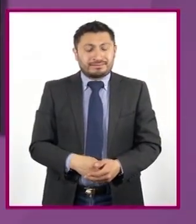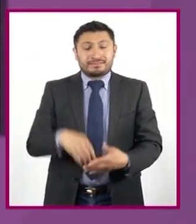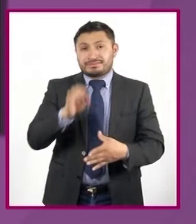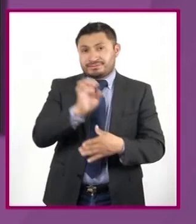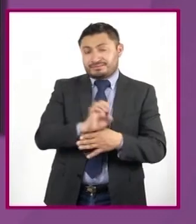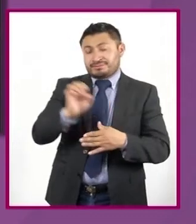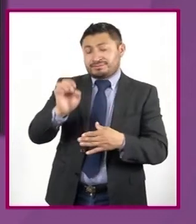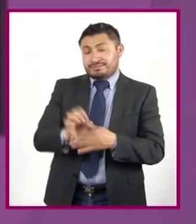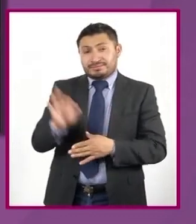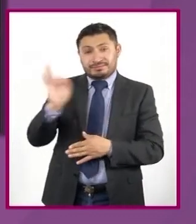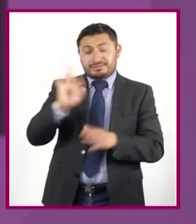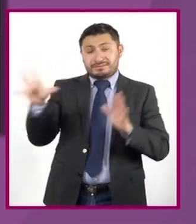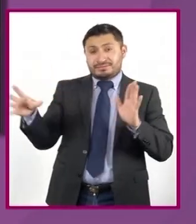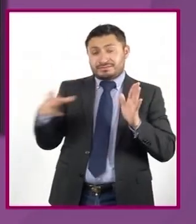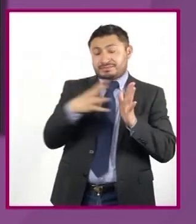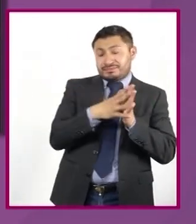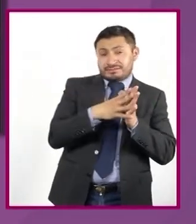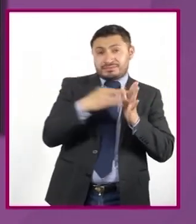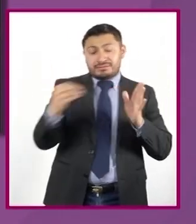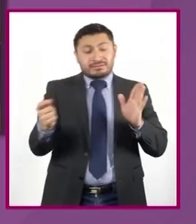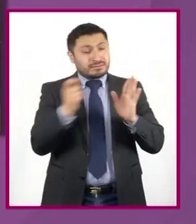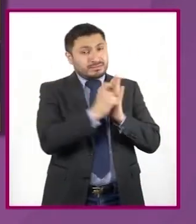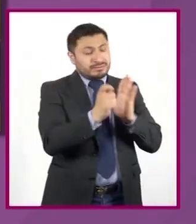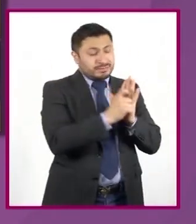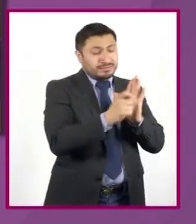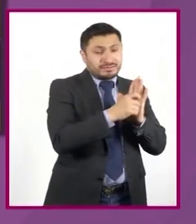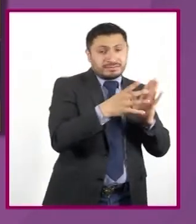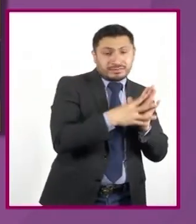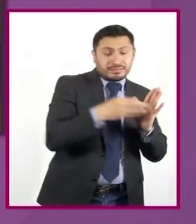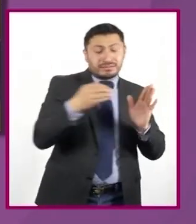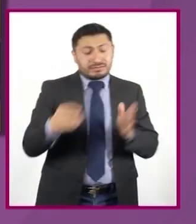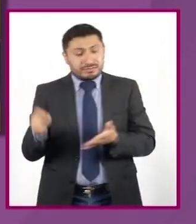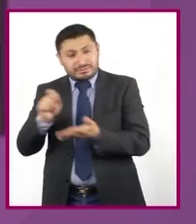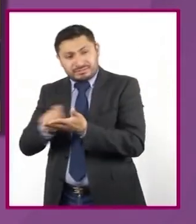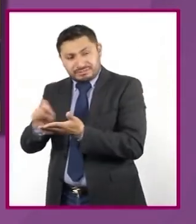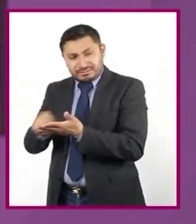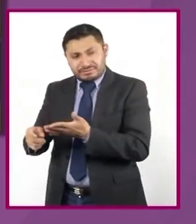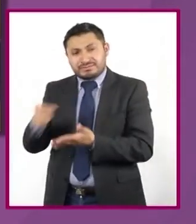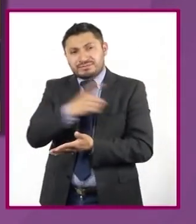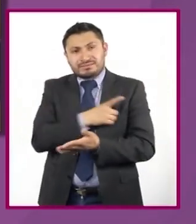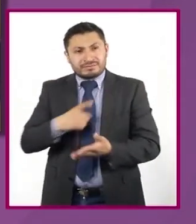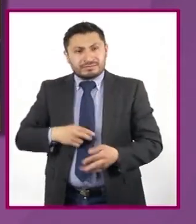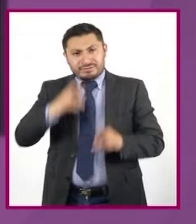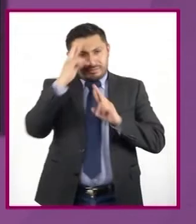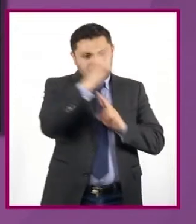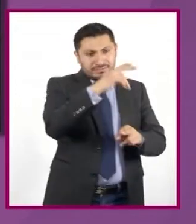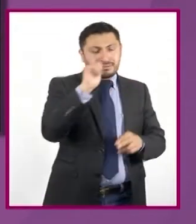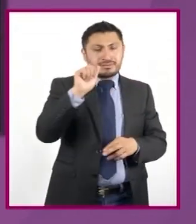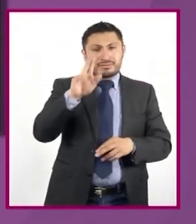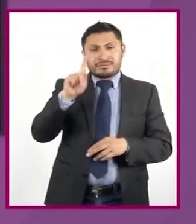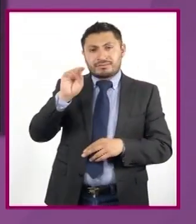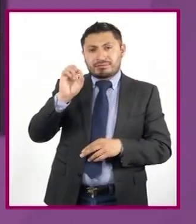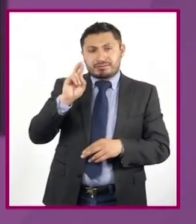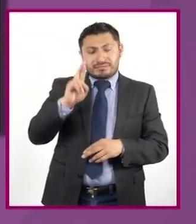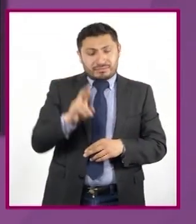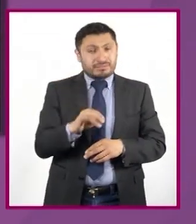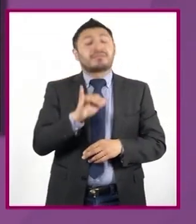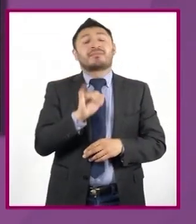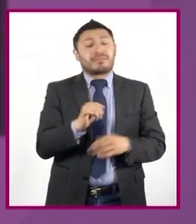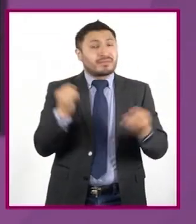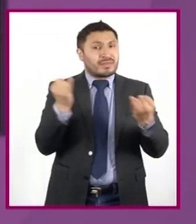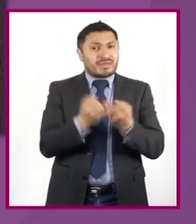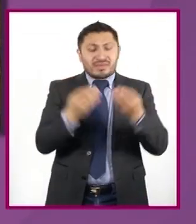Entonces, si copiamos un texto de esta fuente de consulta, debemos anotar el autor y de dónde lo obtuvimos. Así es, igual con